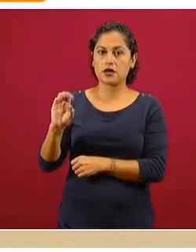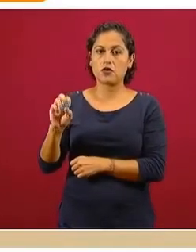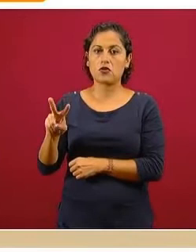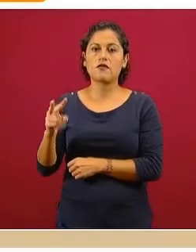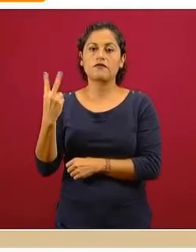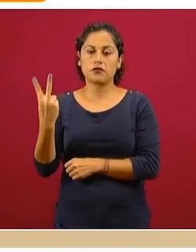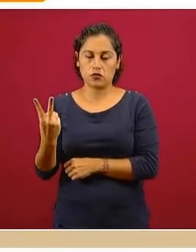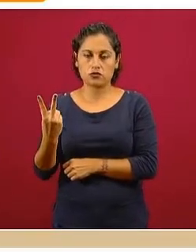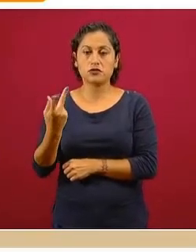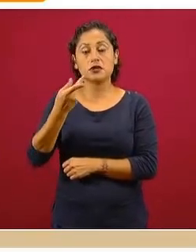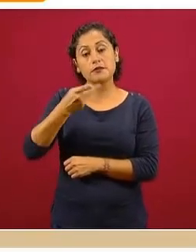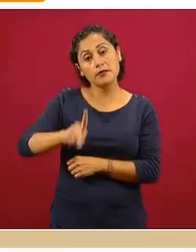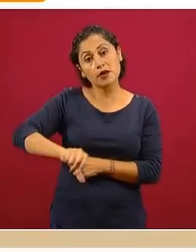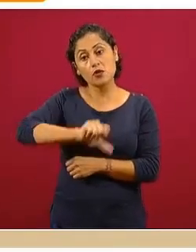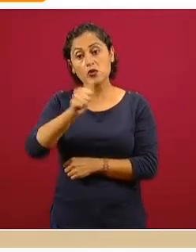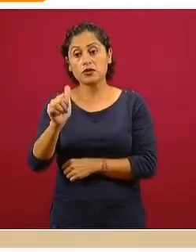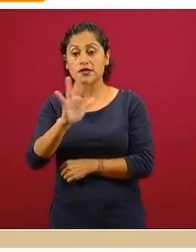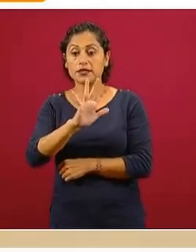también